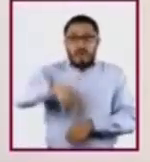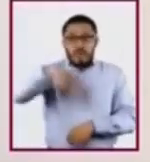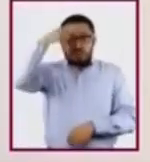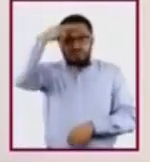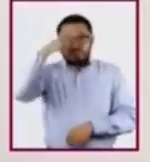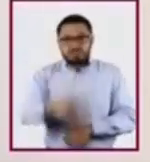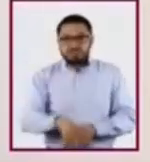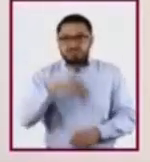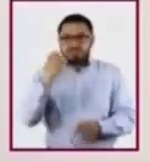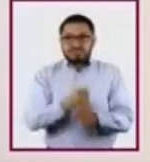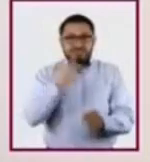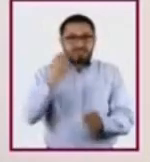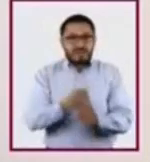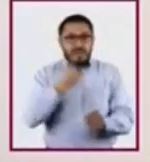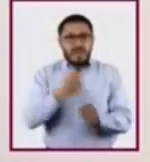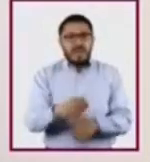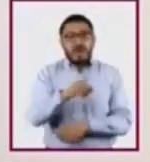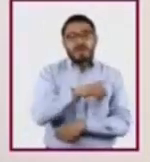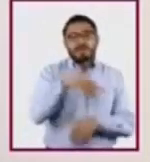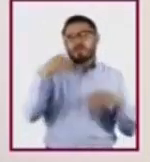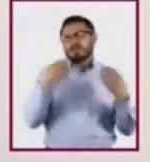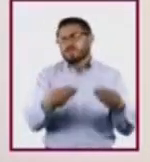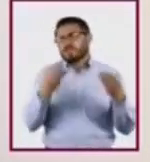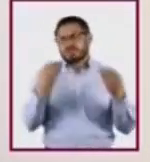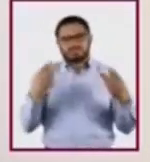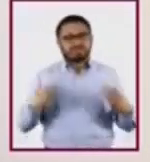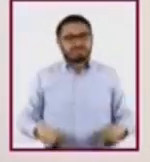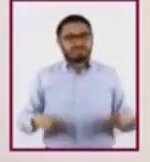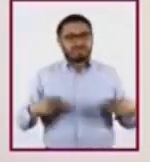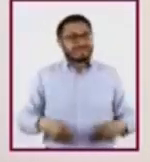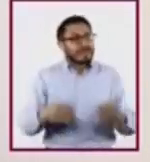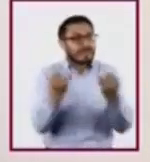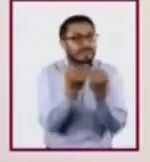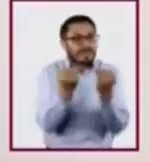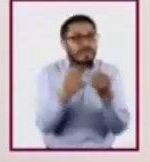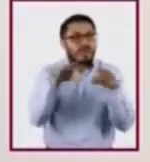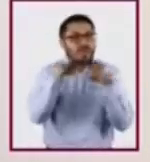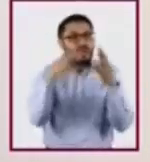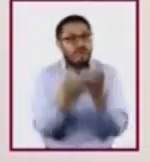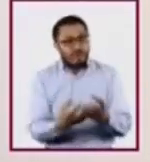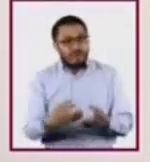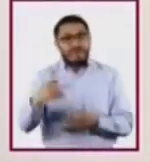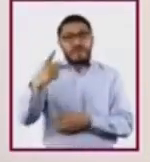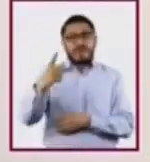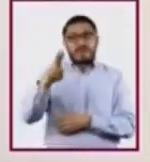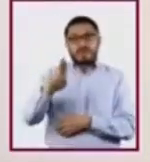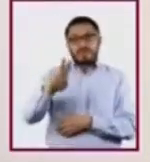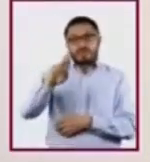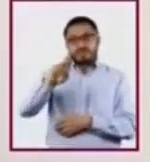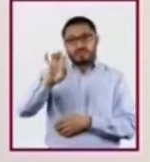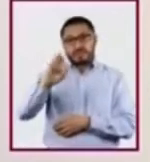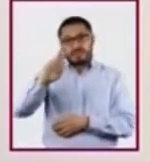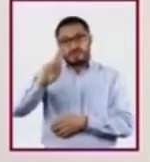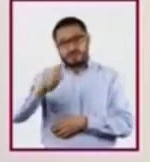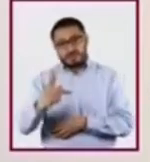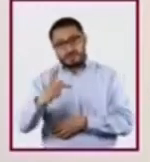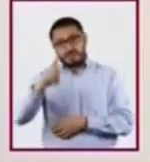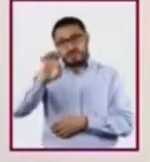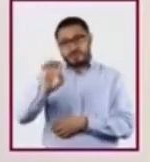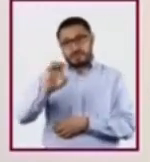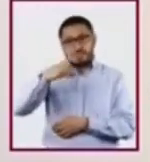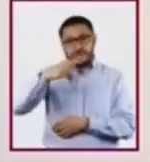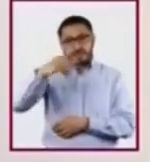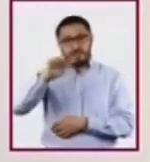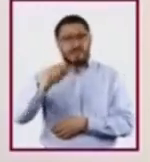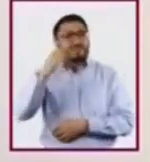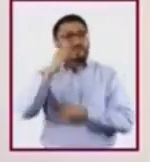es practicada por cientos de personas. De esta manera, el juego de pelota purépecha es un deporte autóctono que